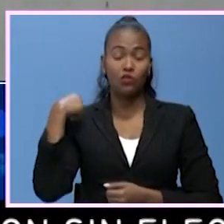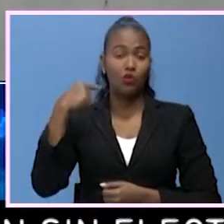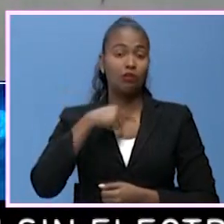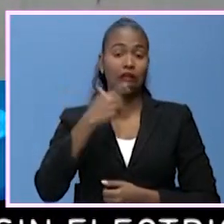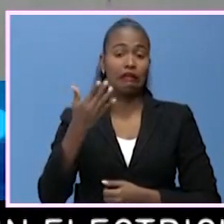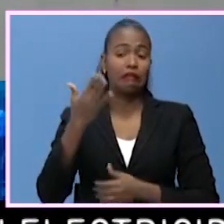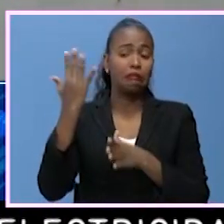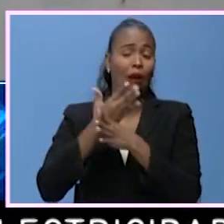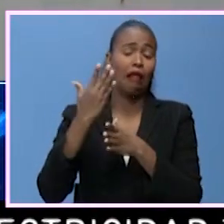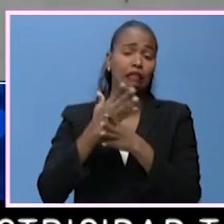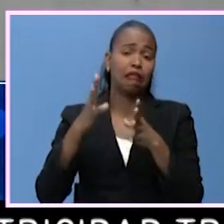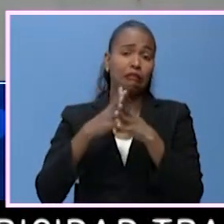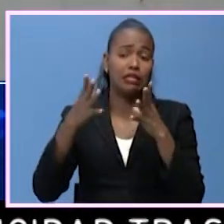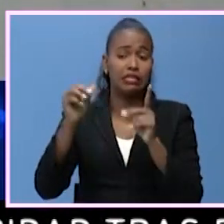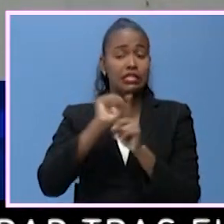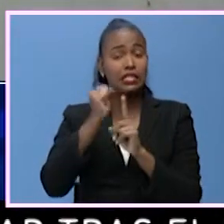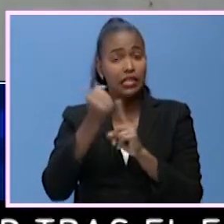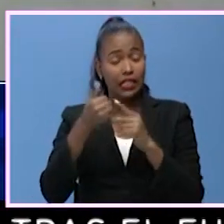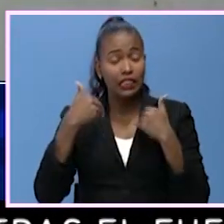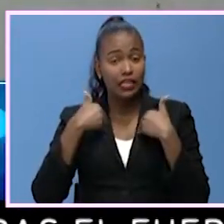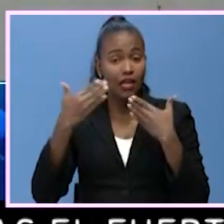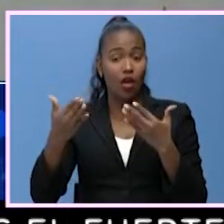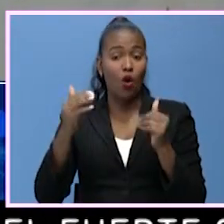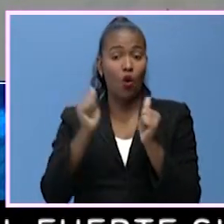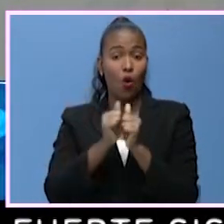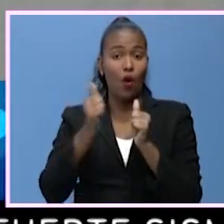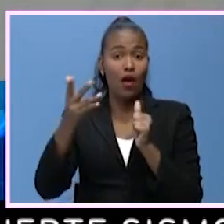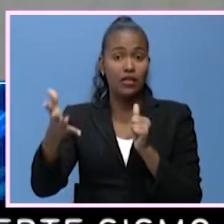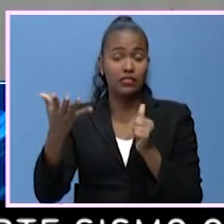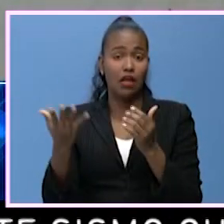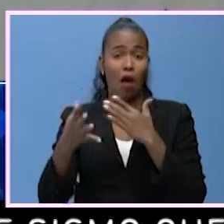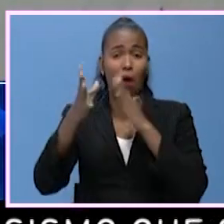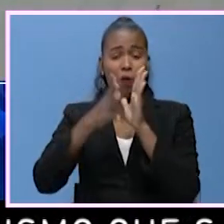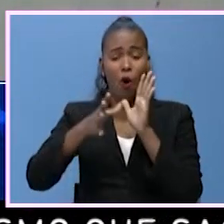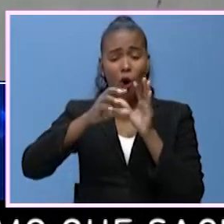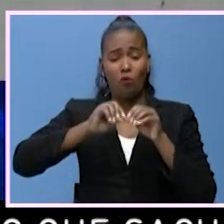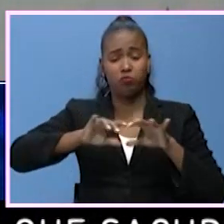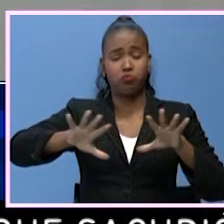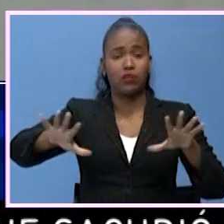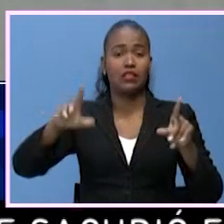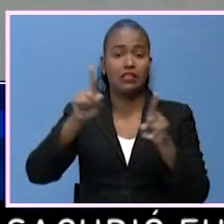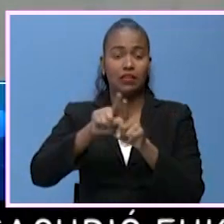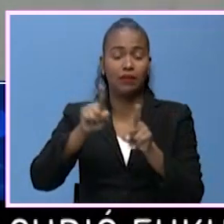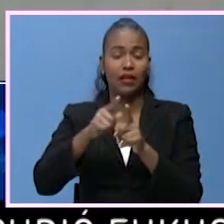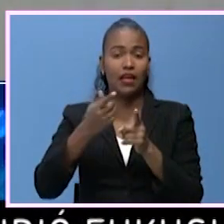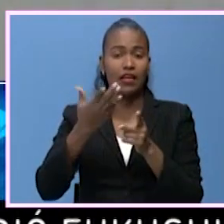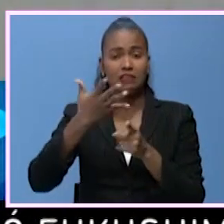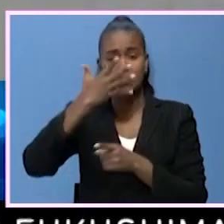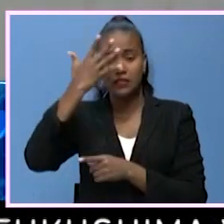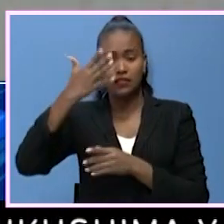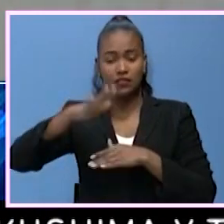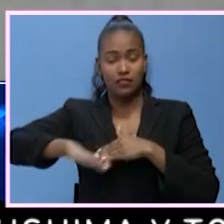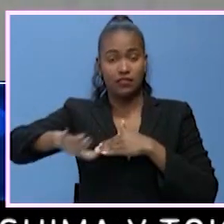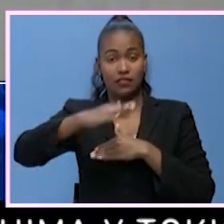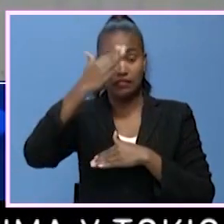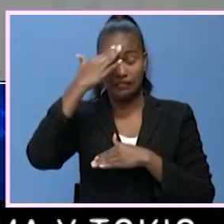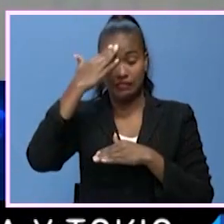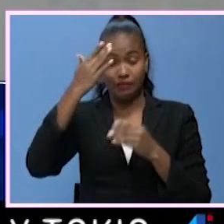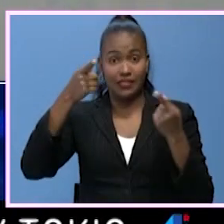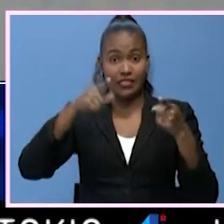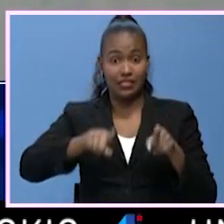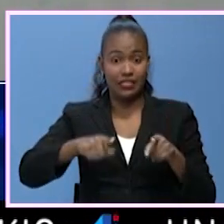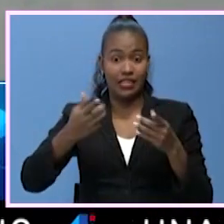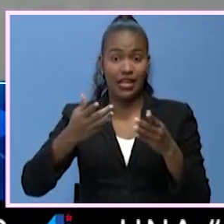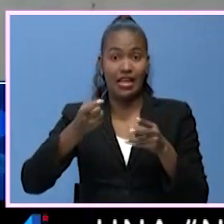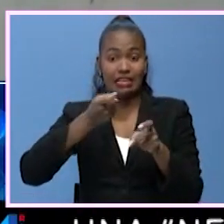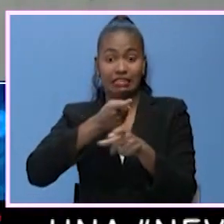¿no? La situación que estaba pasando con la materia fecal y las instalaciones de los sépticos. Tú sabes que Carmen Atelierro